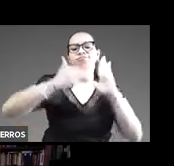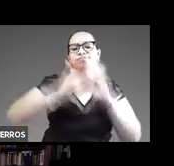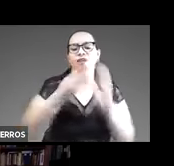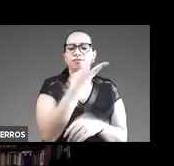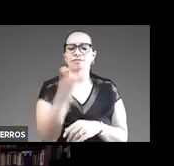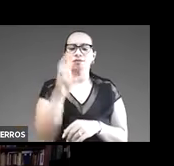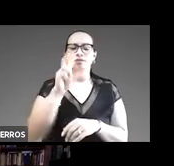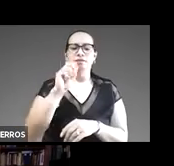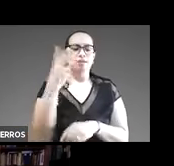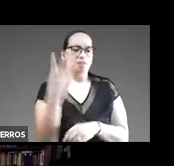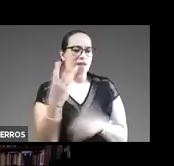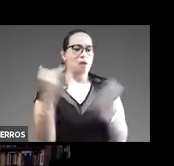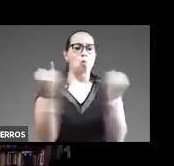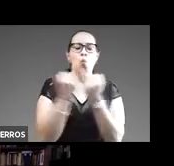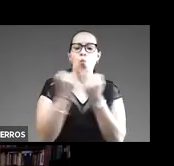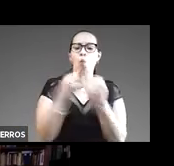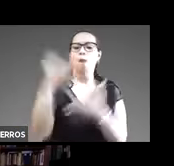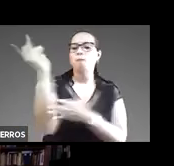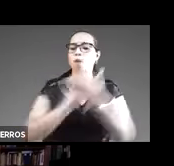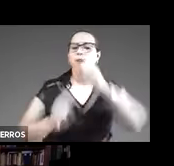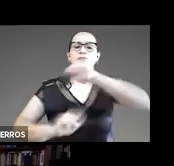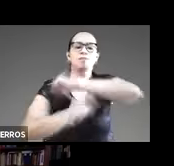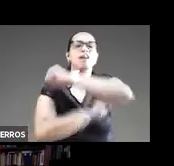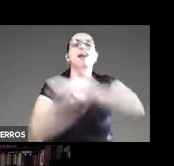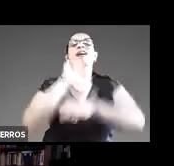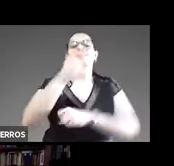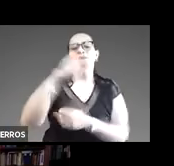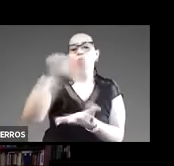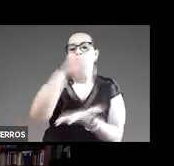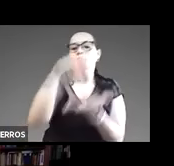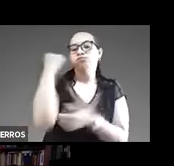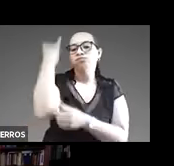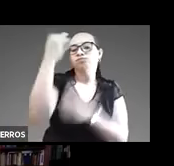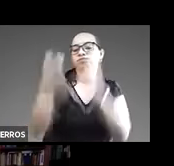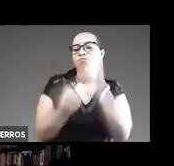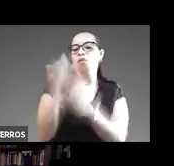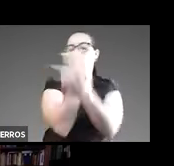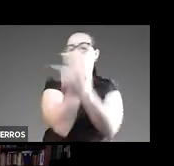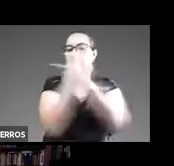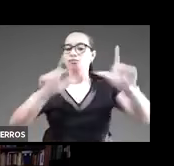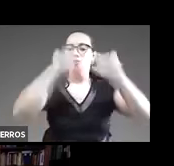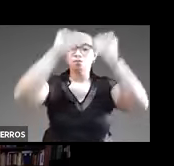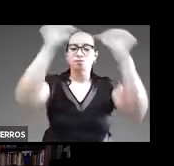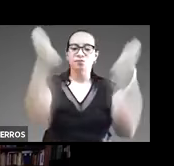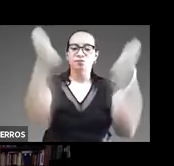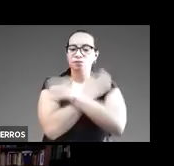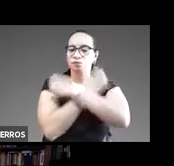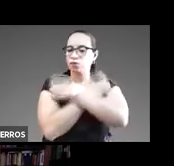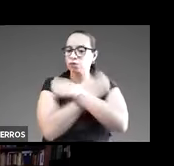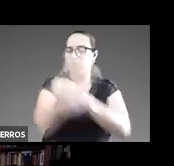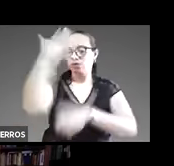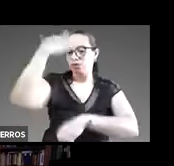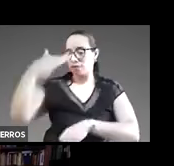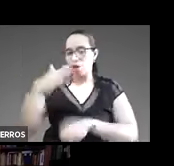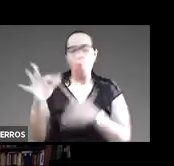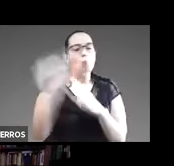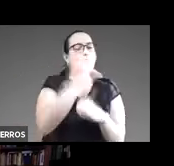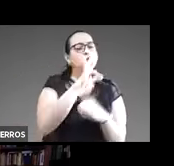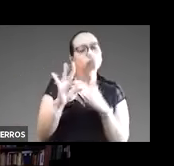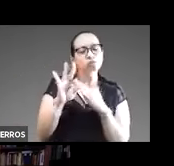el programa también de Pilares, que son los puntos de innovación, libertad, arte, educación y saberes, y por último, también conocer un